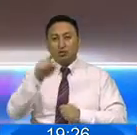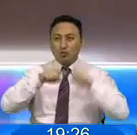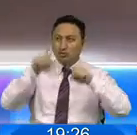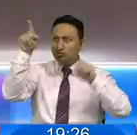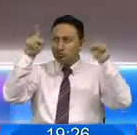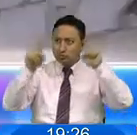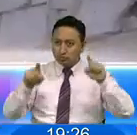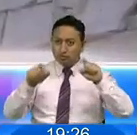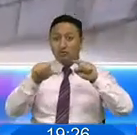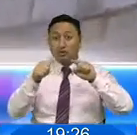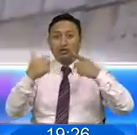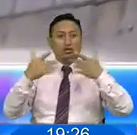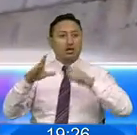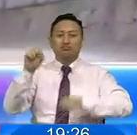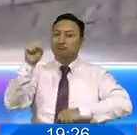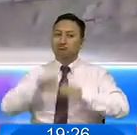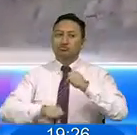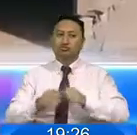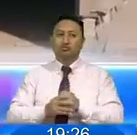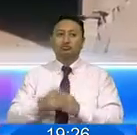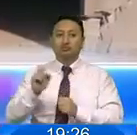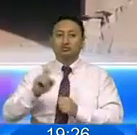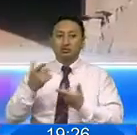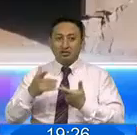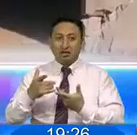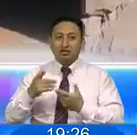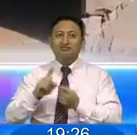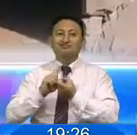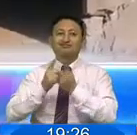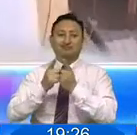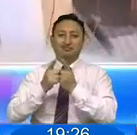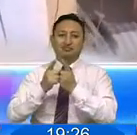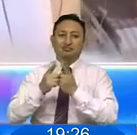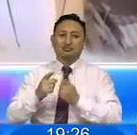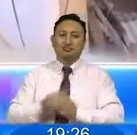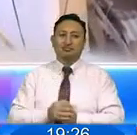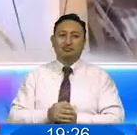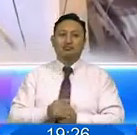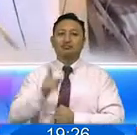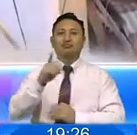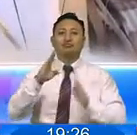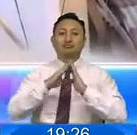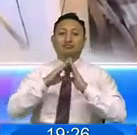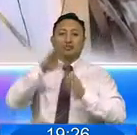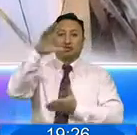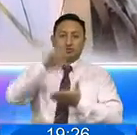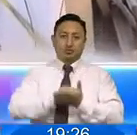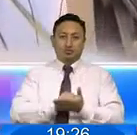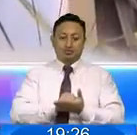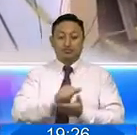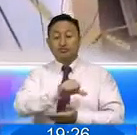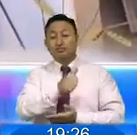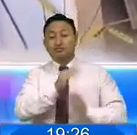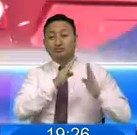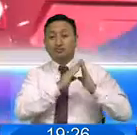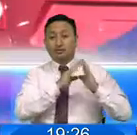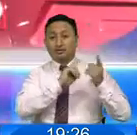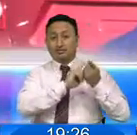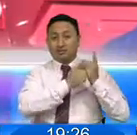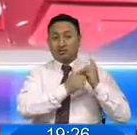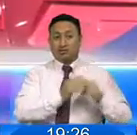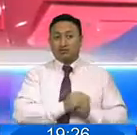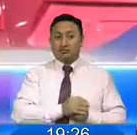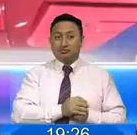hay afectaciones totales que necesitan en realidad desalojar la vivienda, ir hacia una casa acogiente o si es